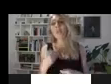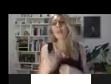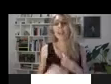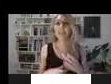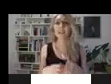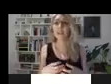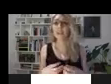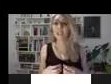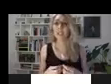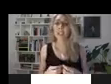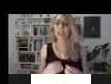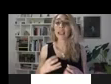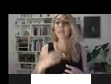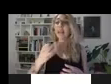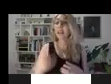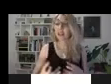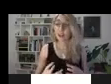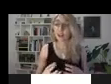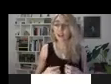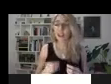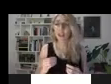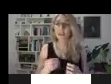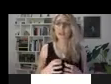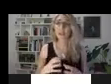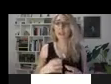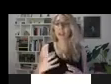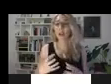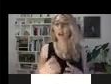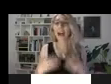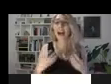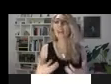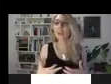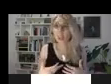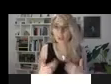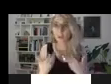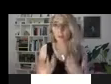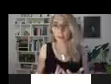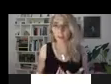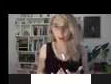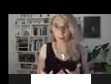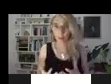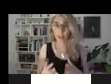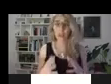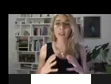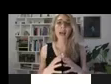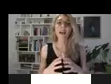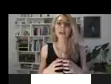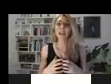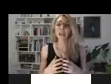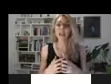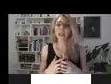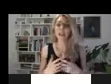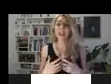cual permanentemente el espectador tiene que ser un espectador ávido de información.